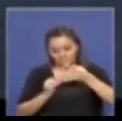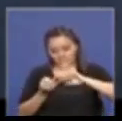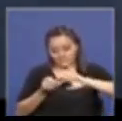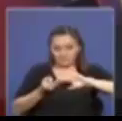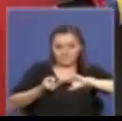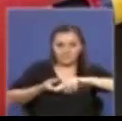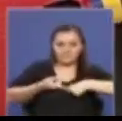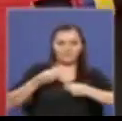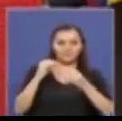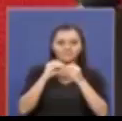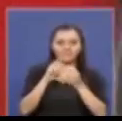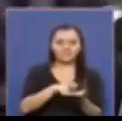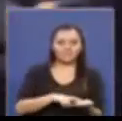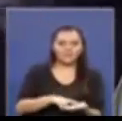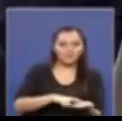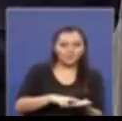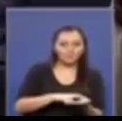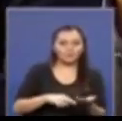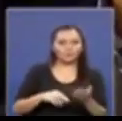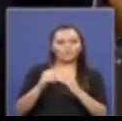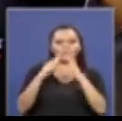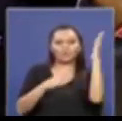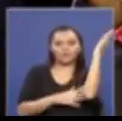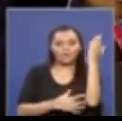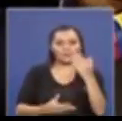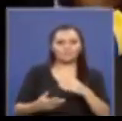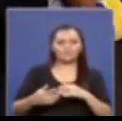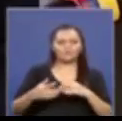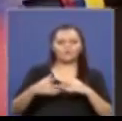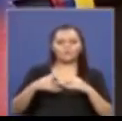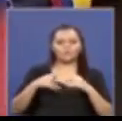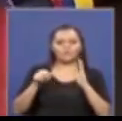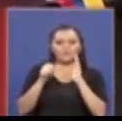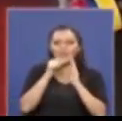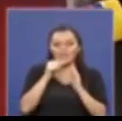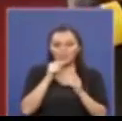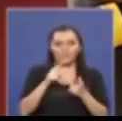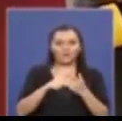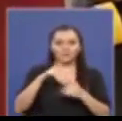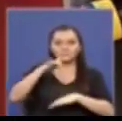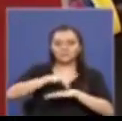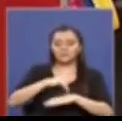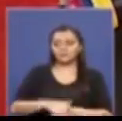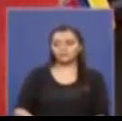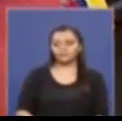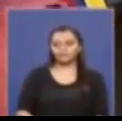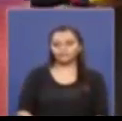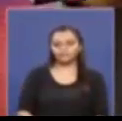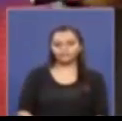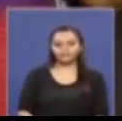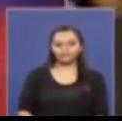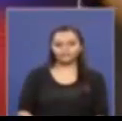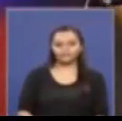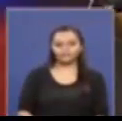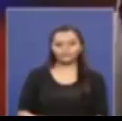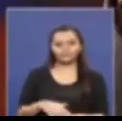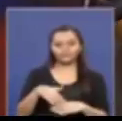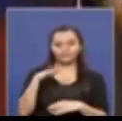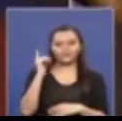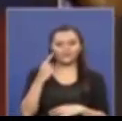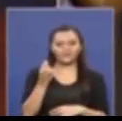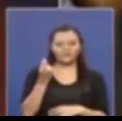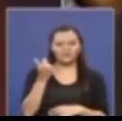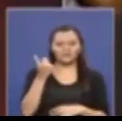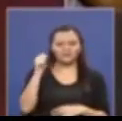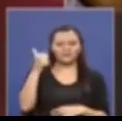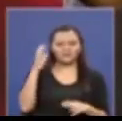446. Reunión por algunos proyectos multipropósitos con Senagua. Audiencias, etcétera. ¿Para qué les alargo el cuento? Salí como 10